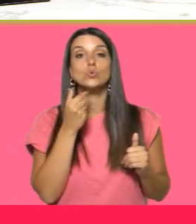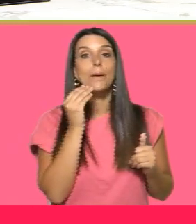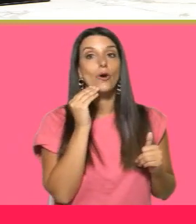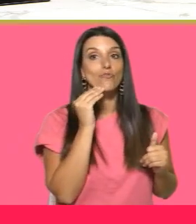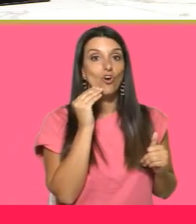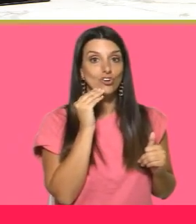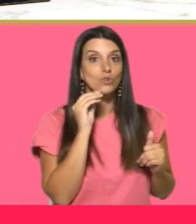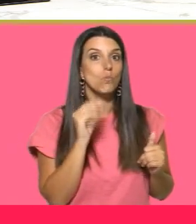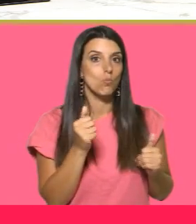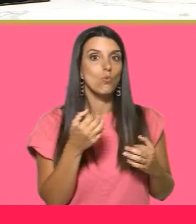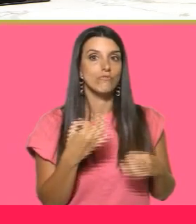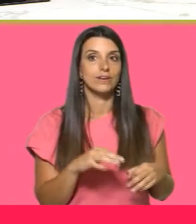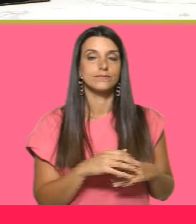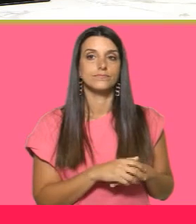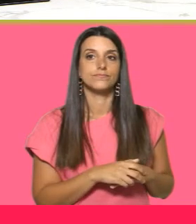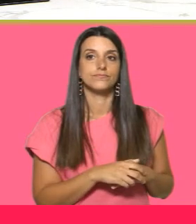Muy bien.